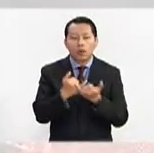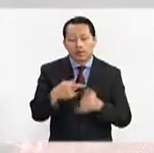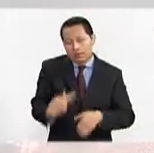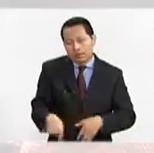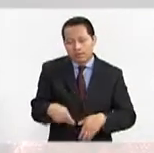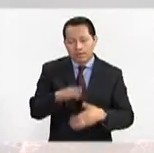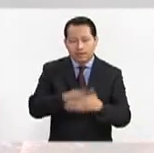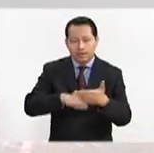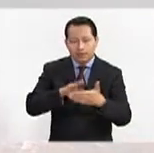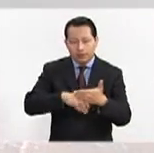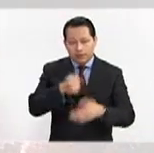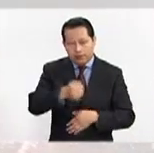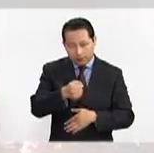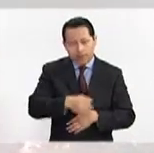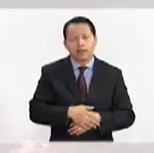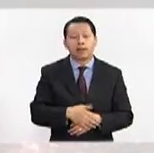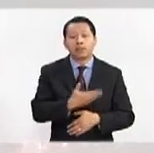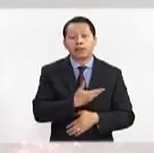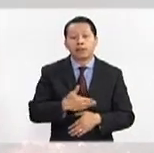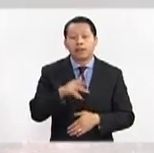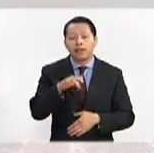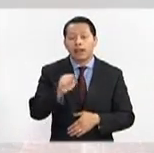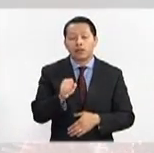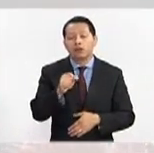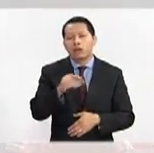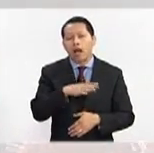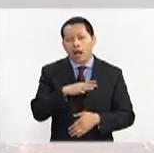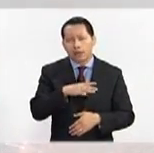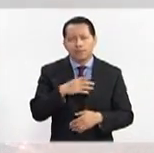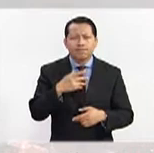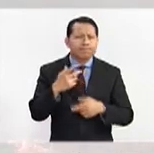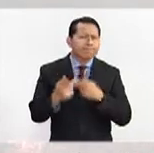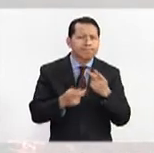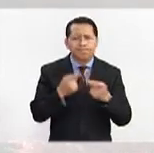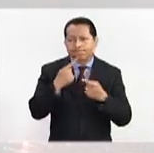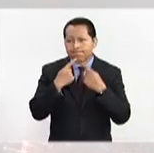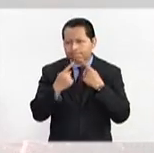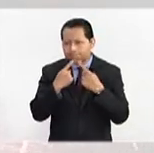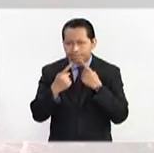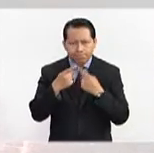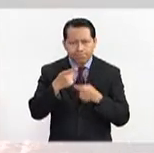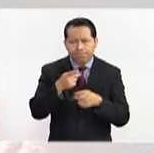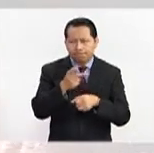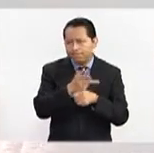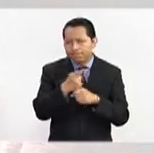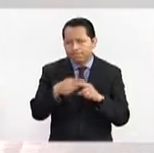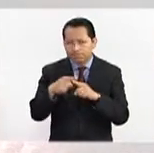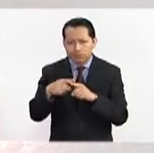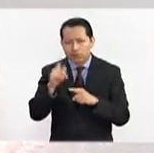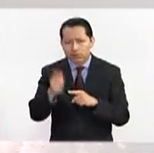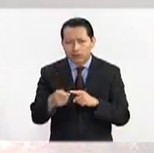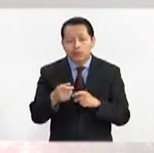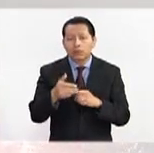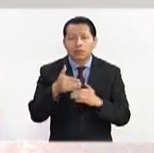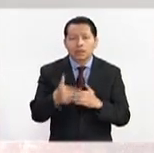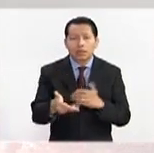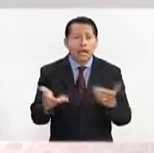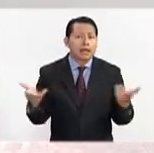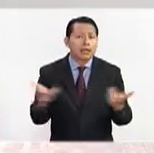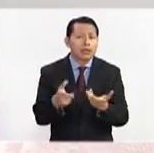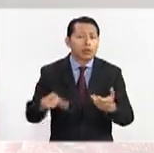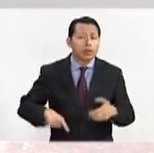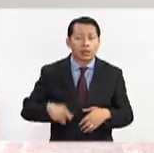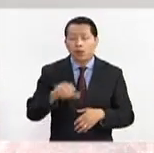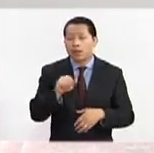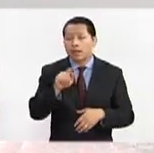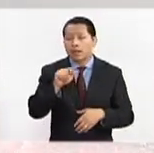Barcelona. El presidente Carles Puigdemont acaba de ofrecer una rueda de prensa en la que ha anunciado cuáles son los siguientes movimientos del gobierno